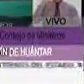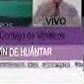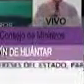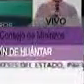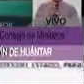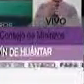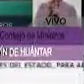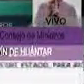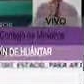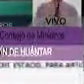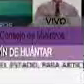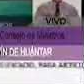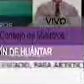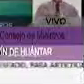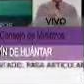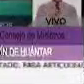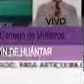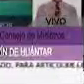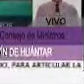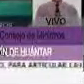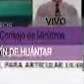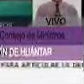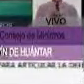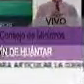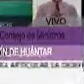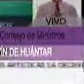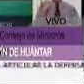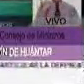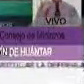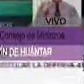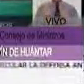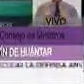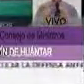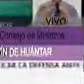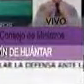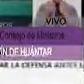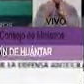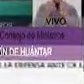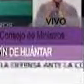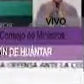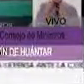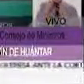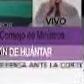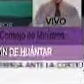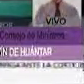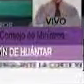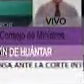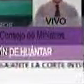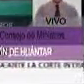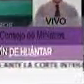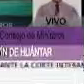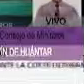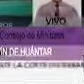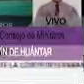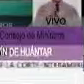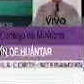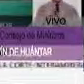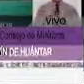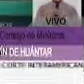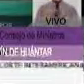prime y presida los acontecimientos que desde el día de ayer estamos viendo en el país. En relación al